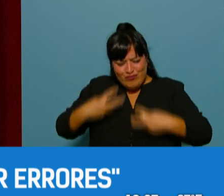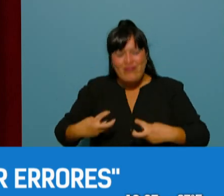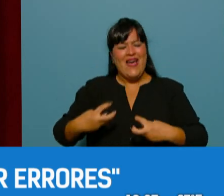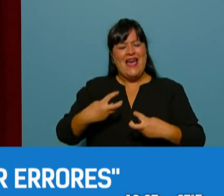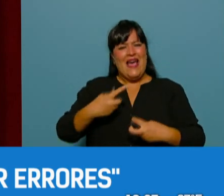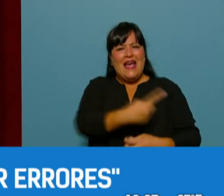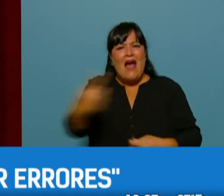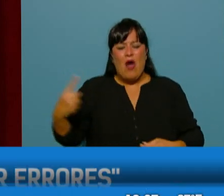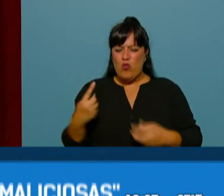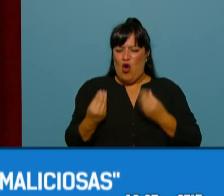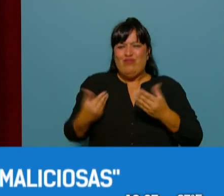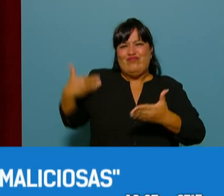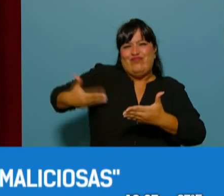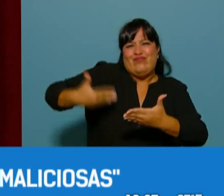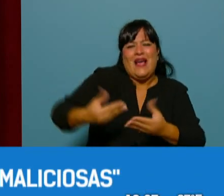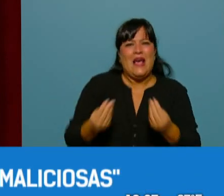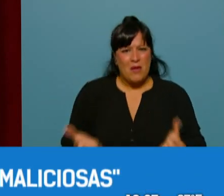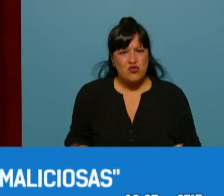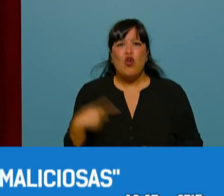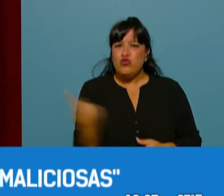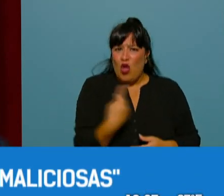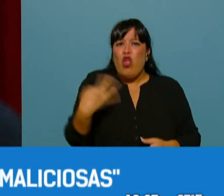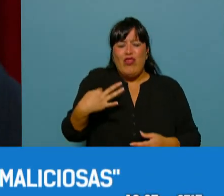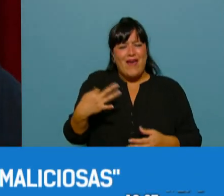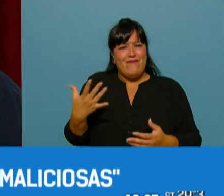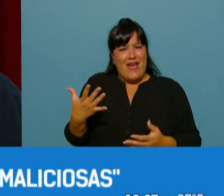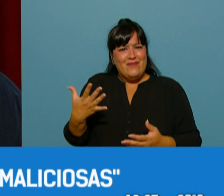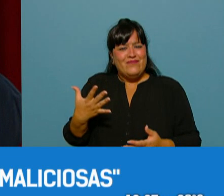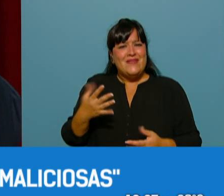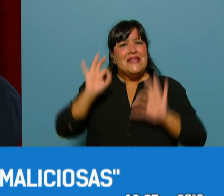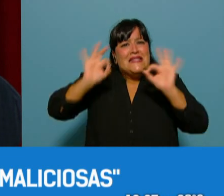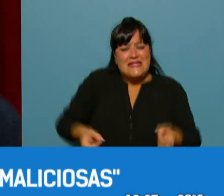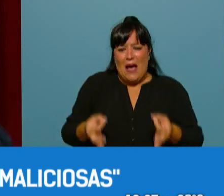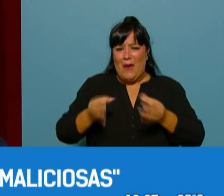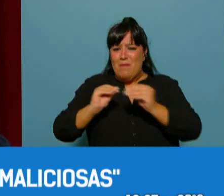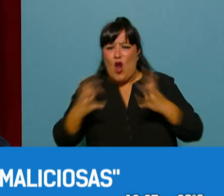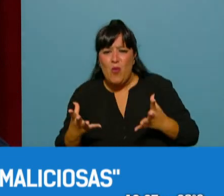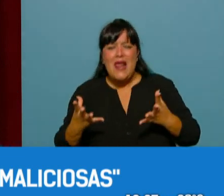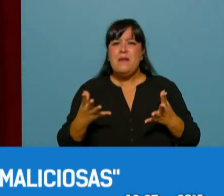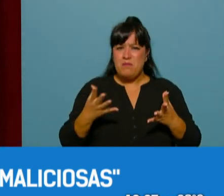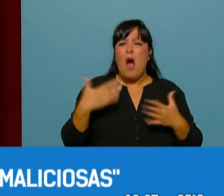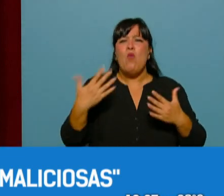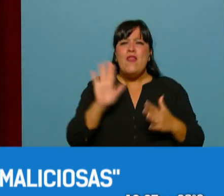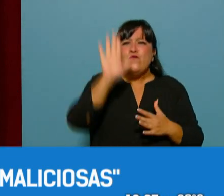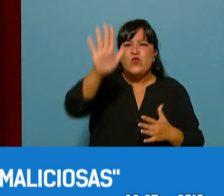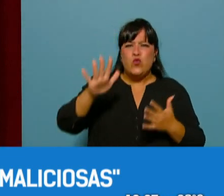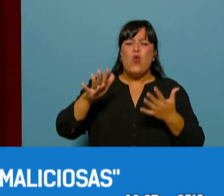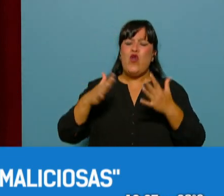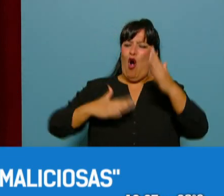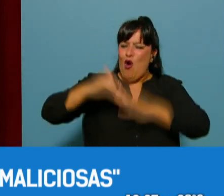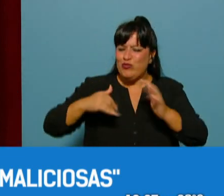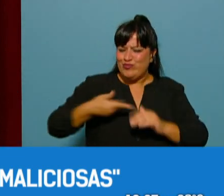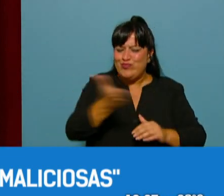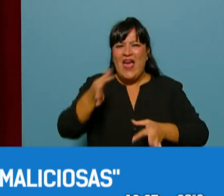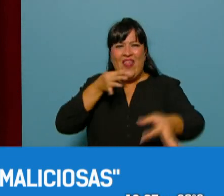nos ha ocurrido. Debemos ser capaces de contemplar la dimensión real de esta crisis para poder construir el futuro a través del diálogo